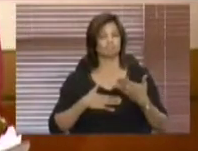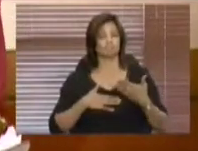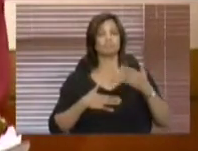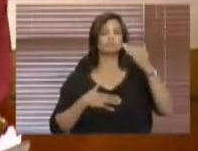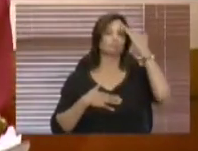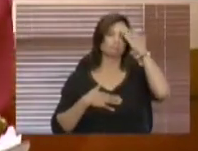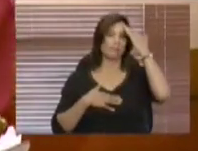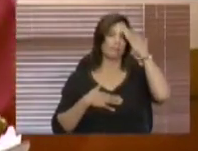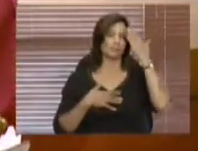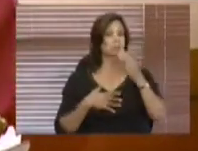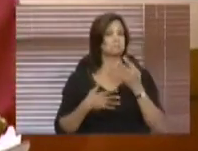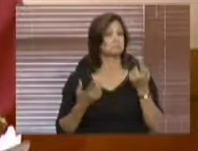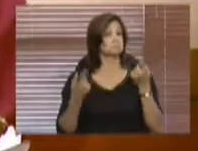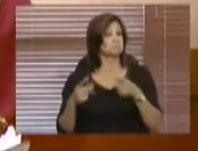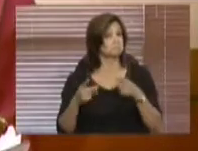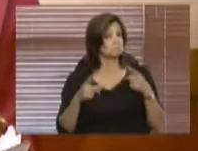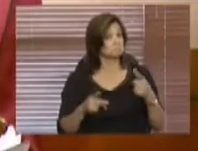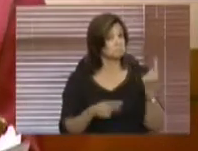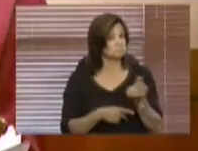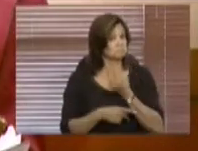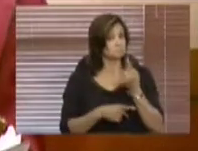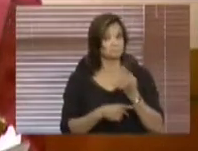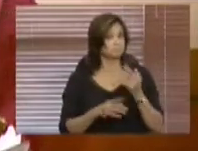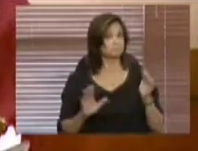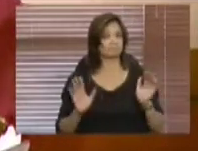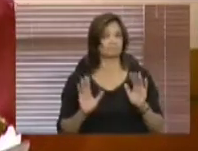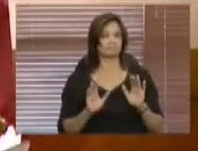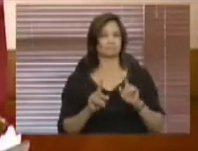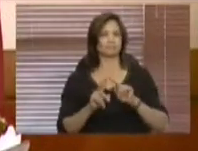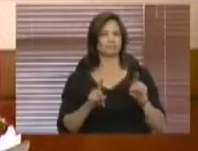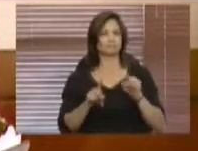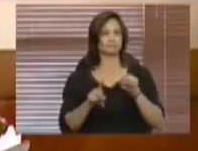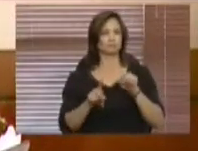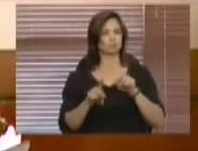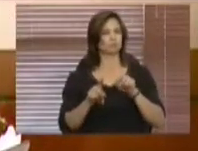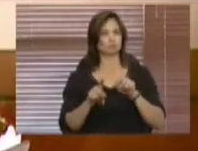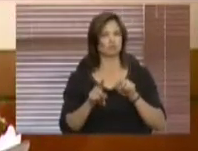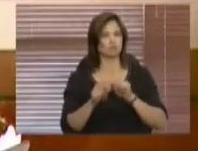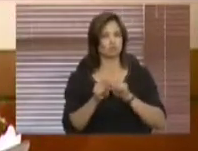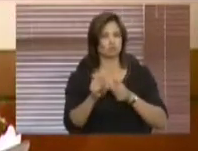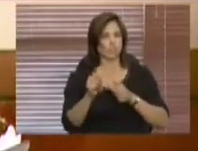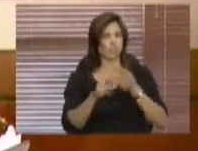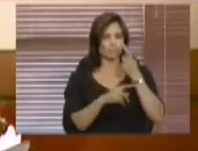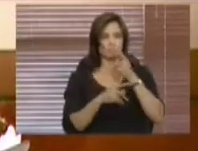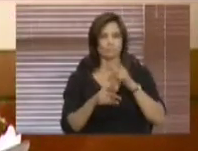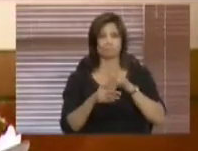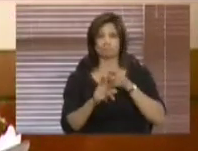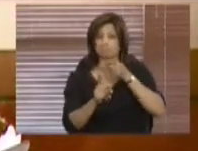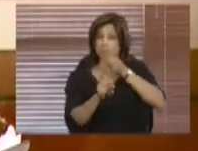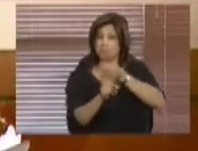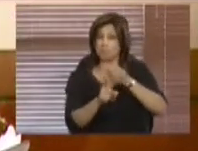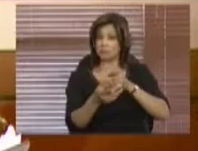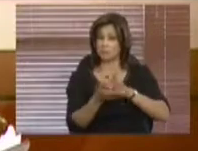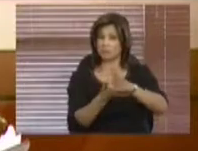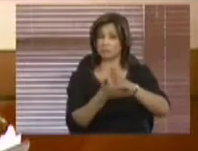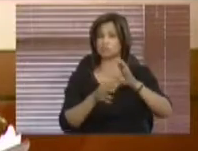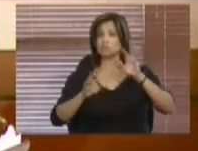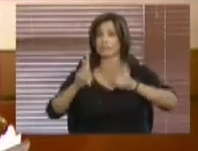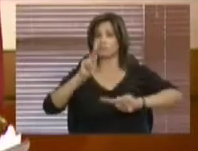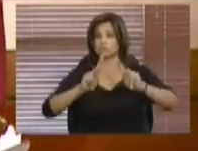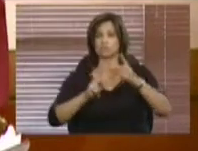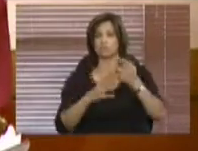sabemos que esto no siempre es así, lo cual es un despropósito que atenta contra los derechos fundamentales